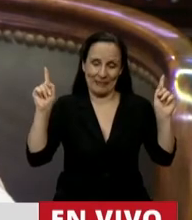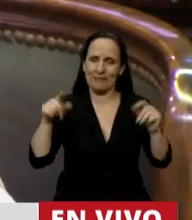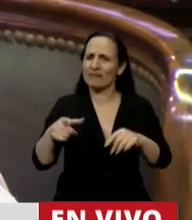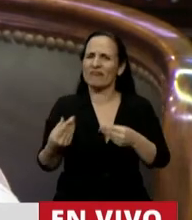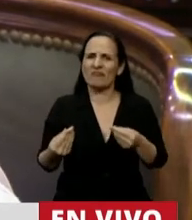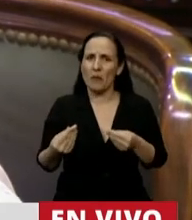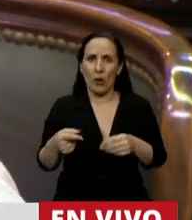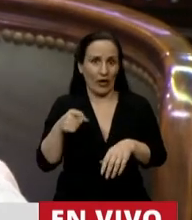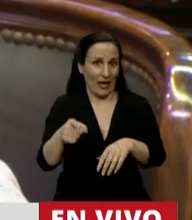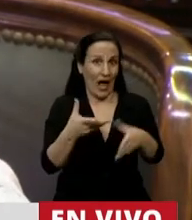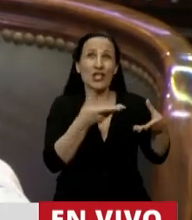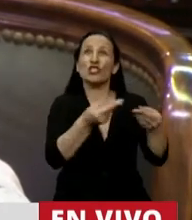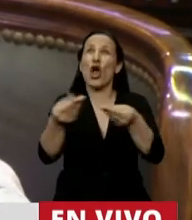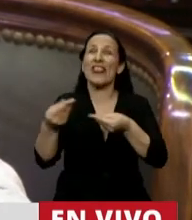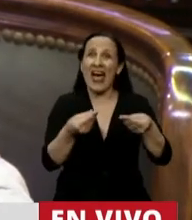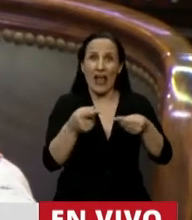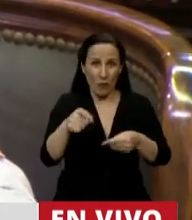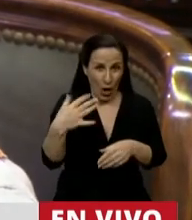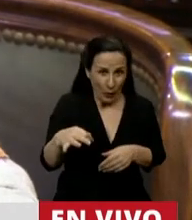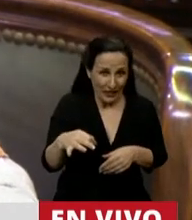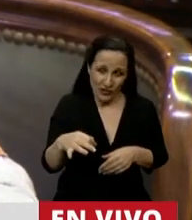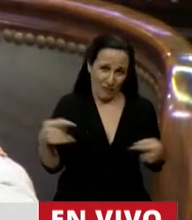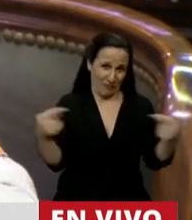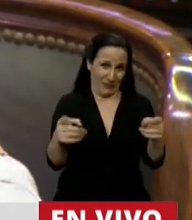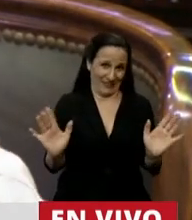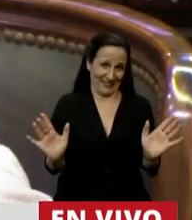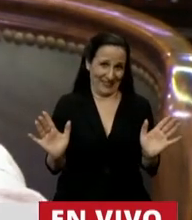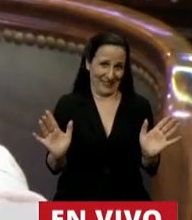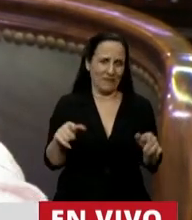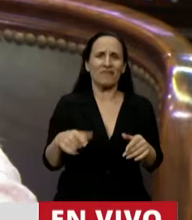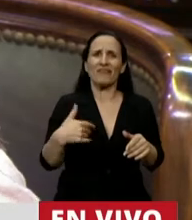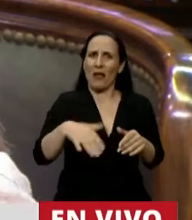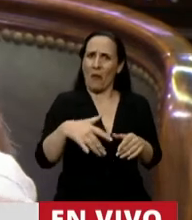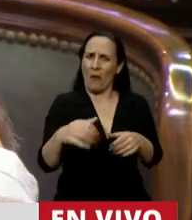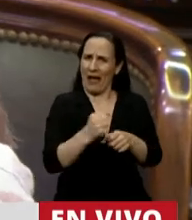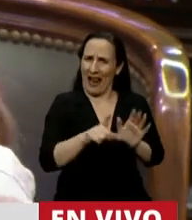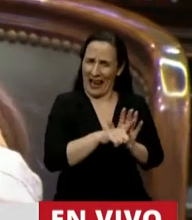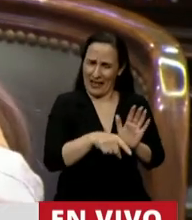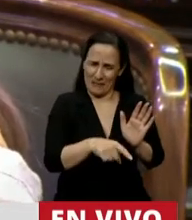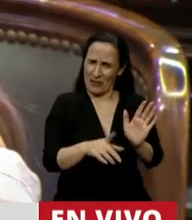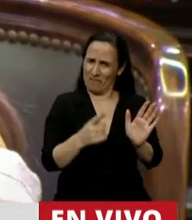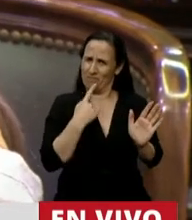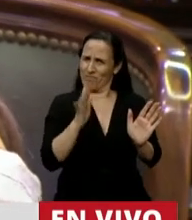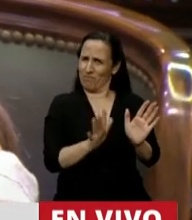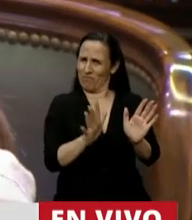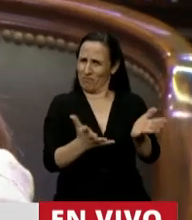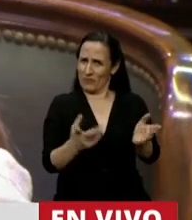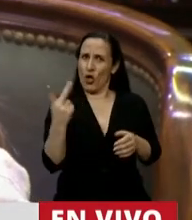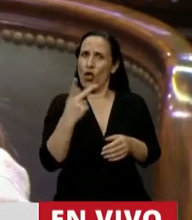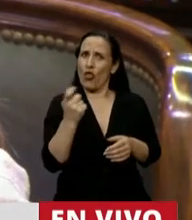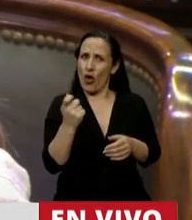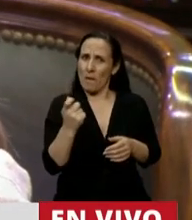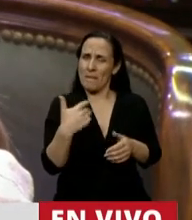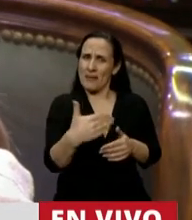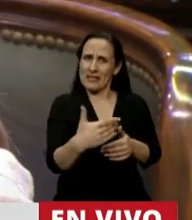no es obligatoria. Por otro lado, estamos por sancionar una ley de dudosa legalidad, ya que estamos grabando 2 meses el